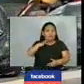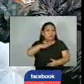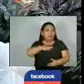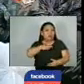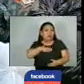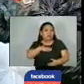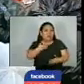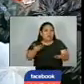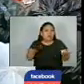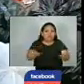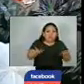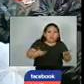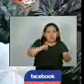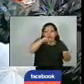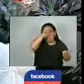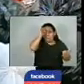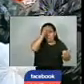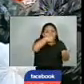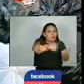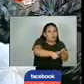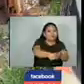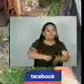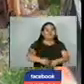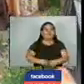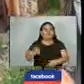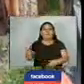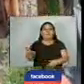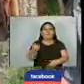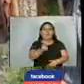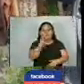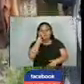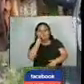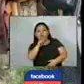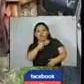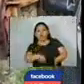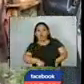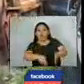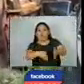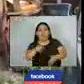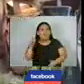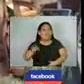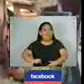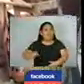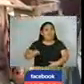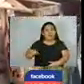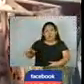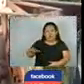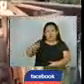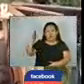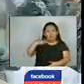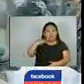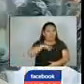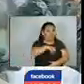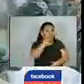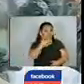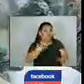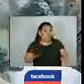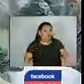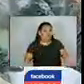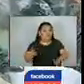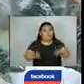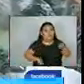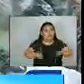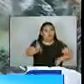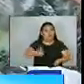la alcaldía, cuántas acciones tiene el particular. La población en las calles confirma que en diferentes puntos el sistema de aseo es deficiente